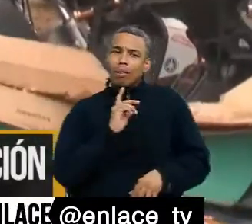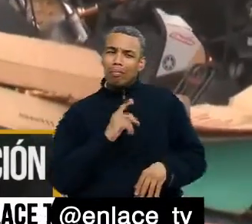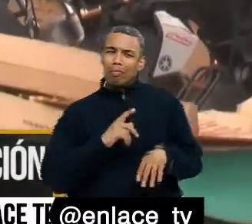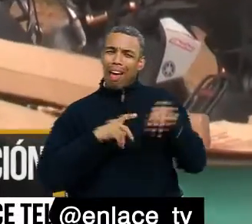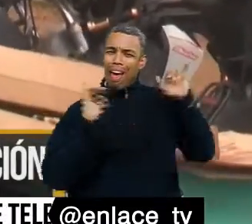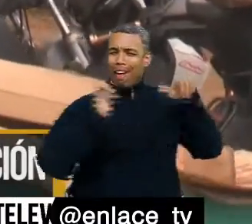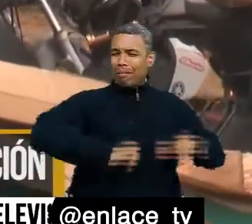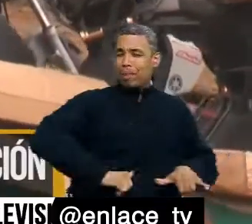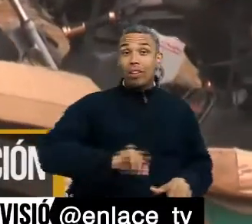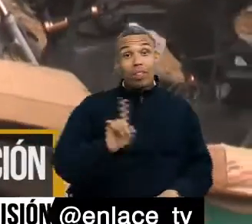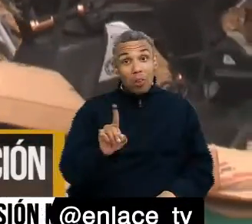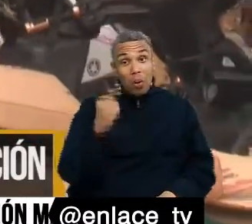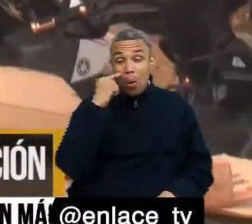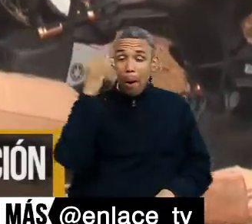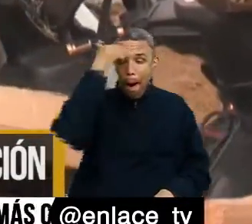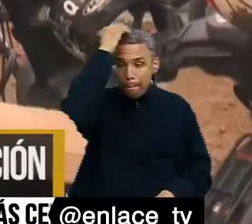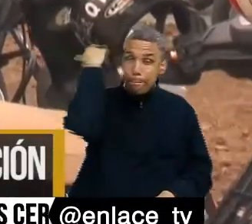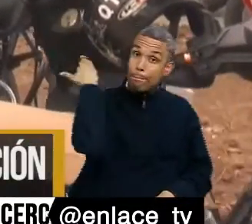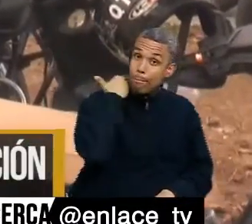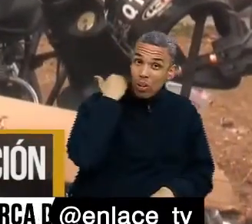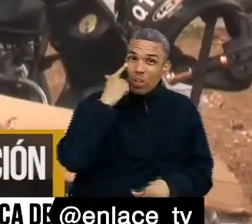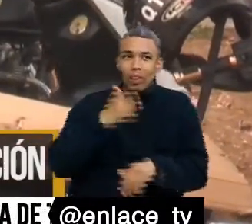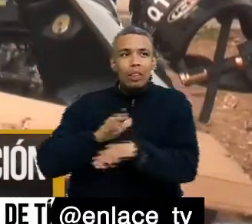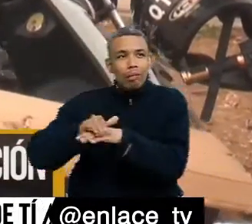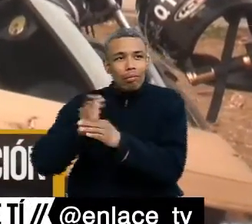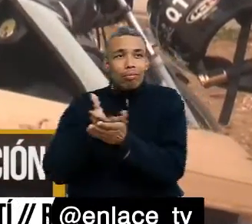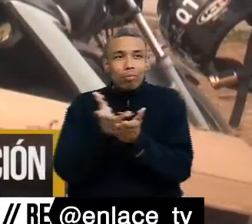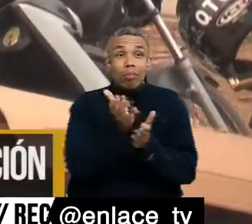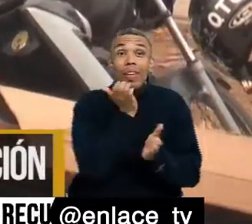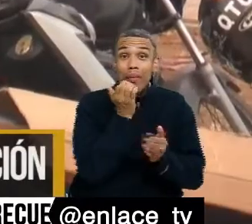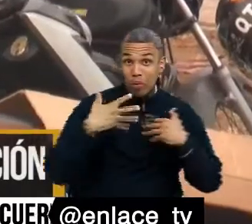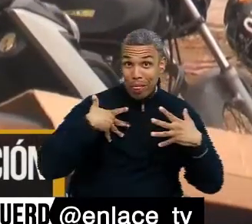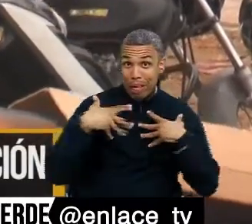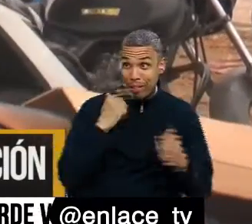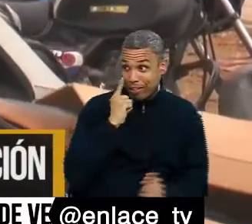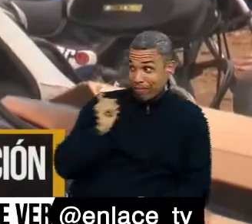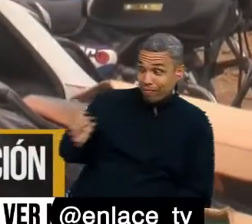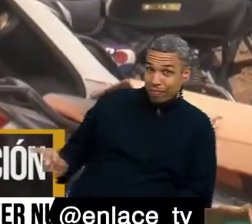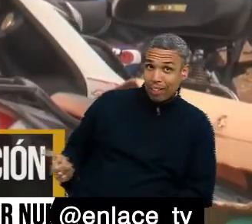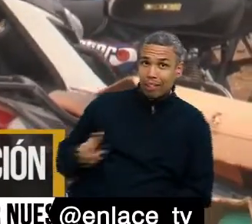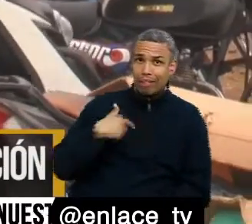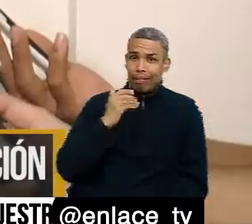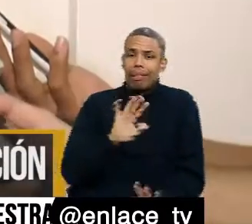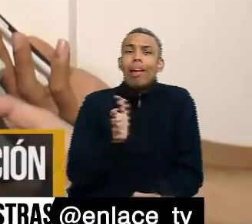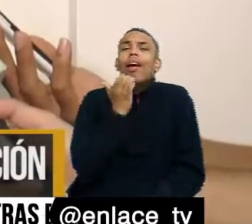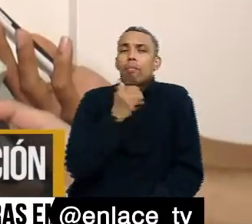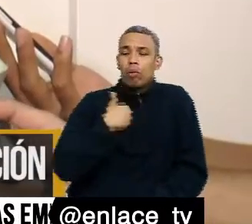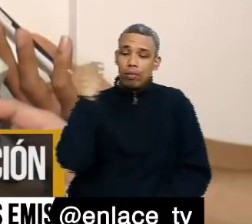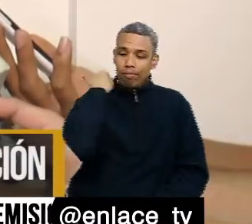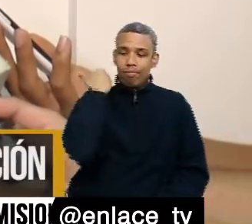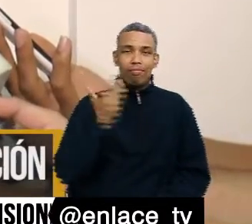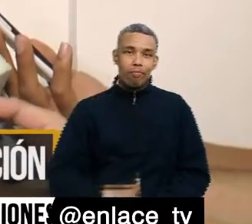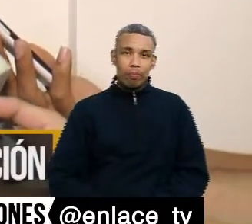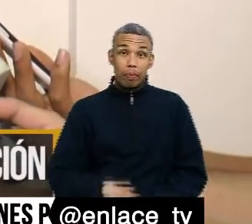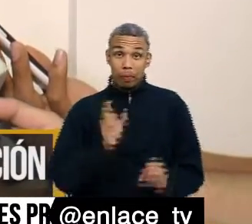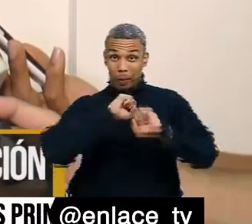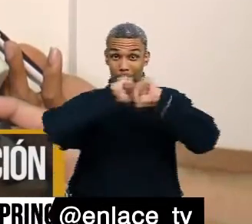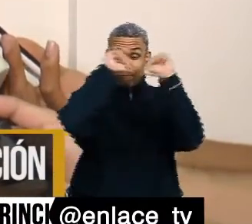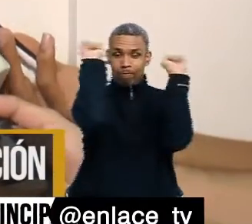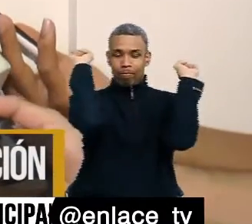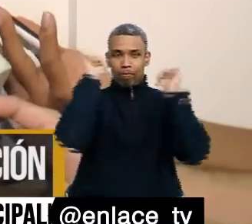recomendaciones a la ciudadanía para evitar hechos delictivos como estos que los deja sin vehículos para movilizarse. Esta mañana pues inclusive también